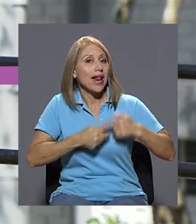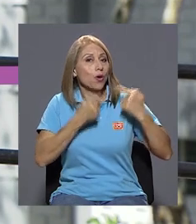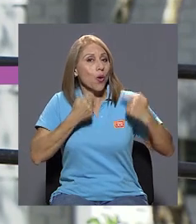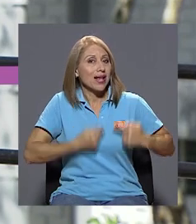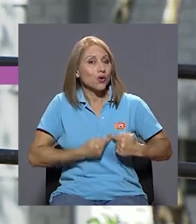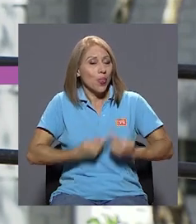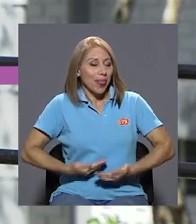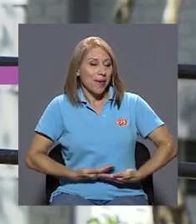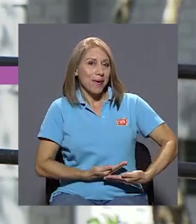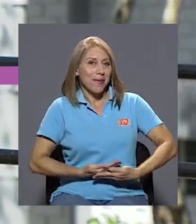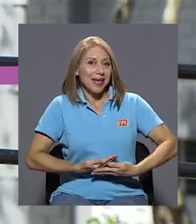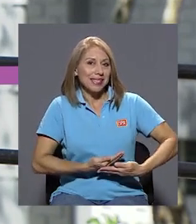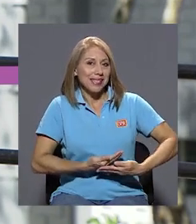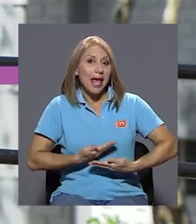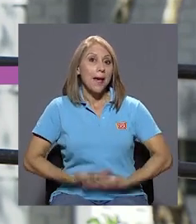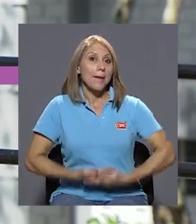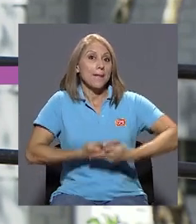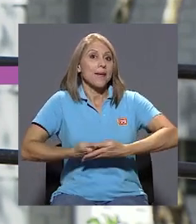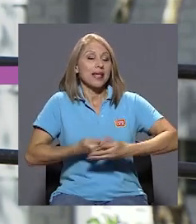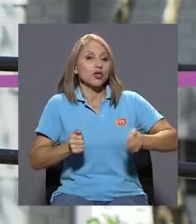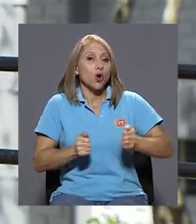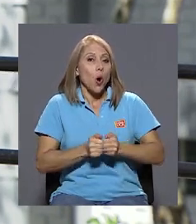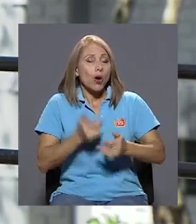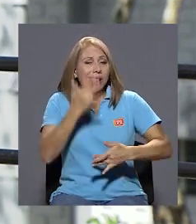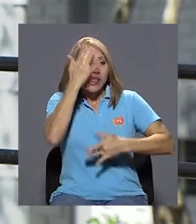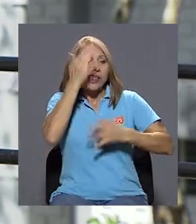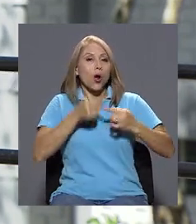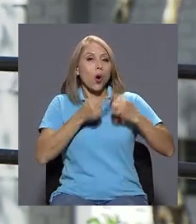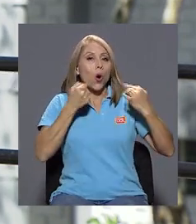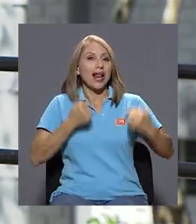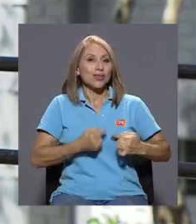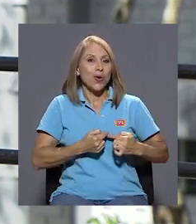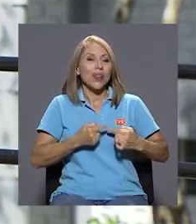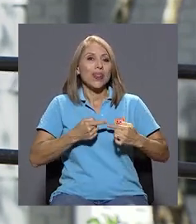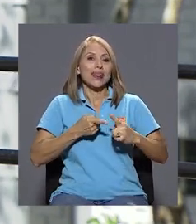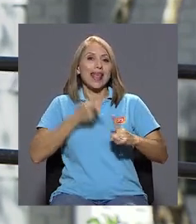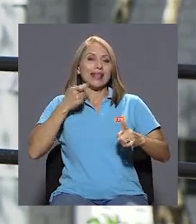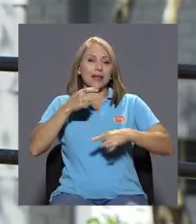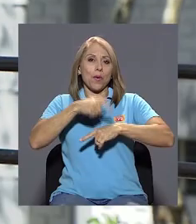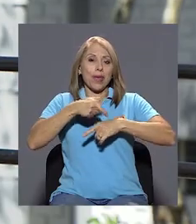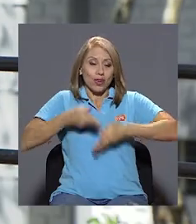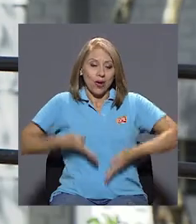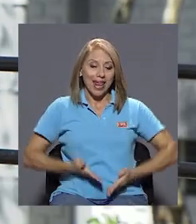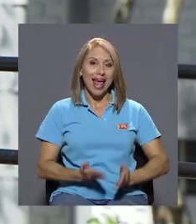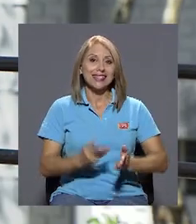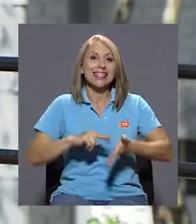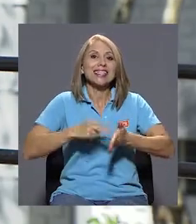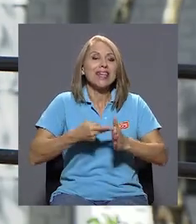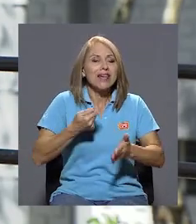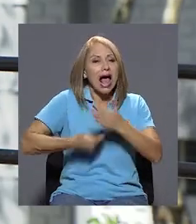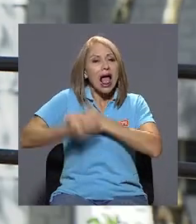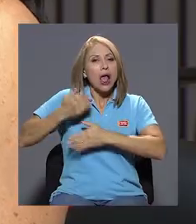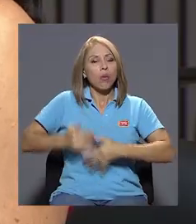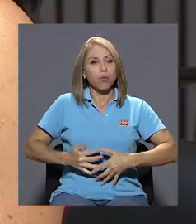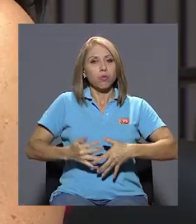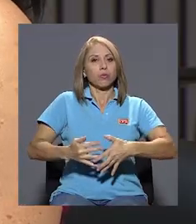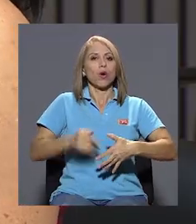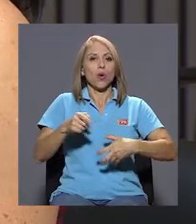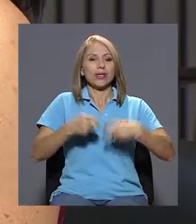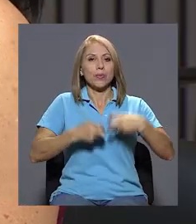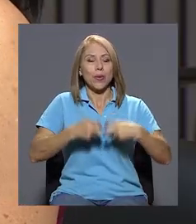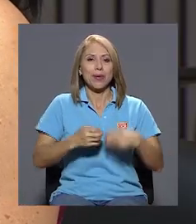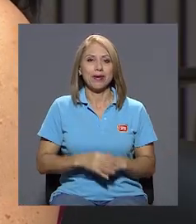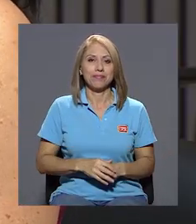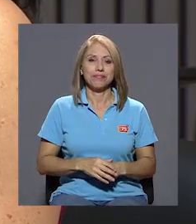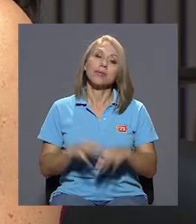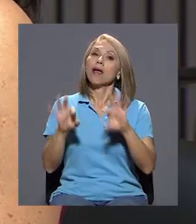bebés. Los bebés que tienen una cardiopatía congénita desde nacimiento vienen con ese problema. Ok, ¿y